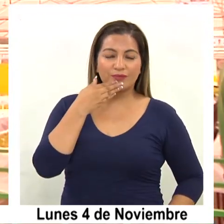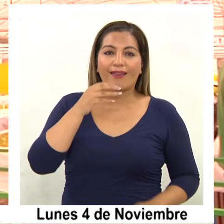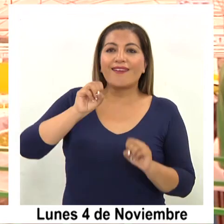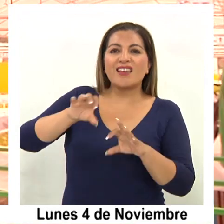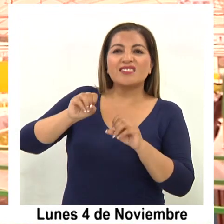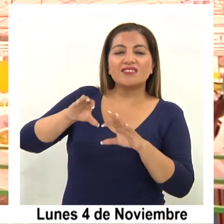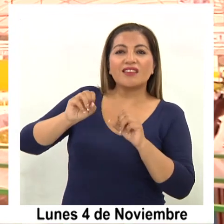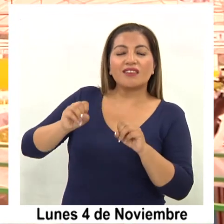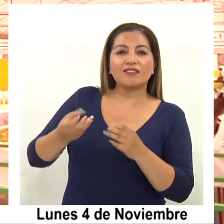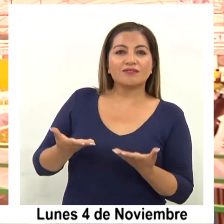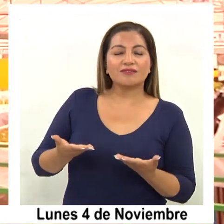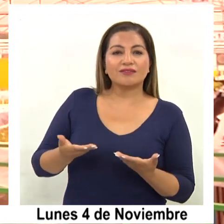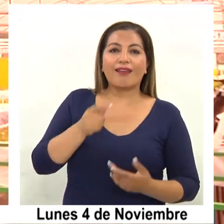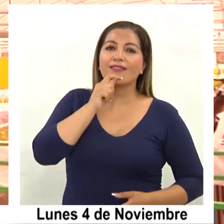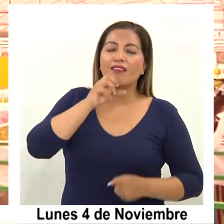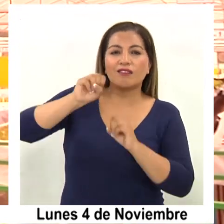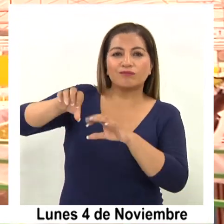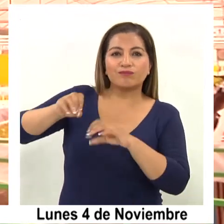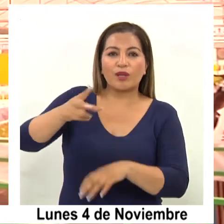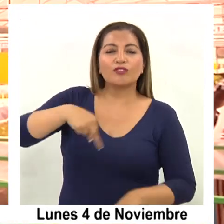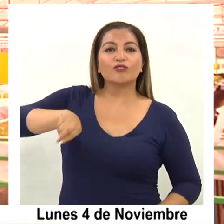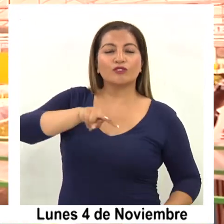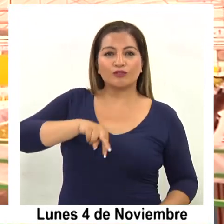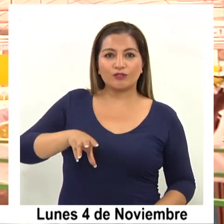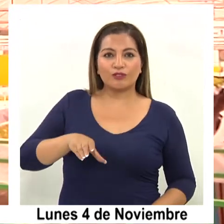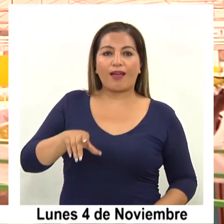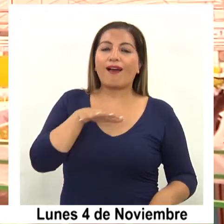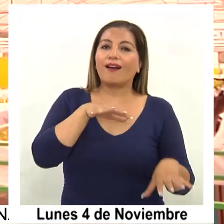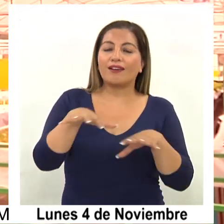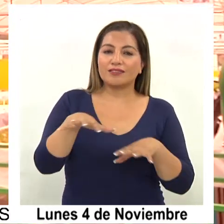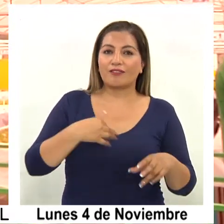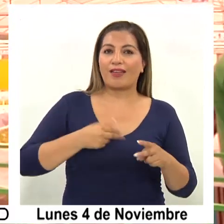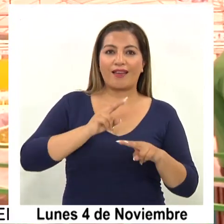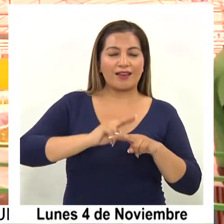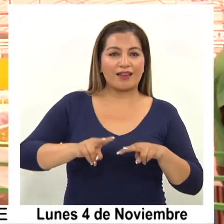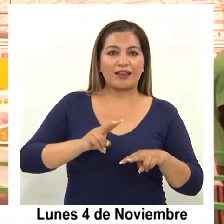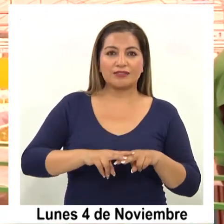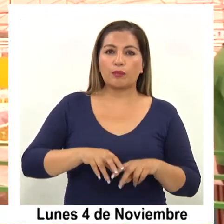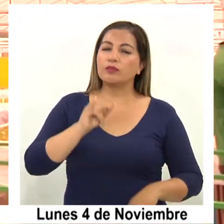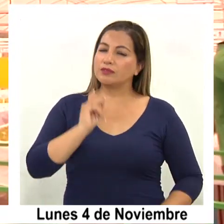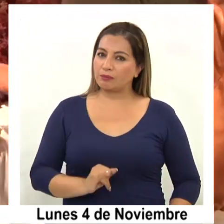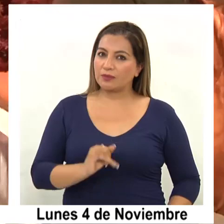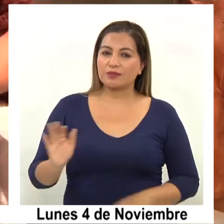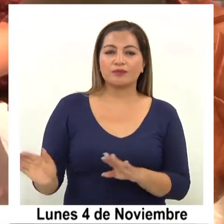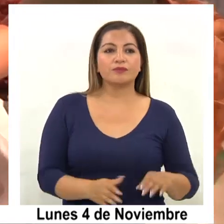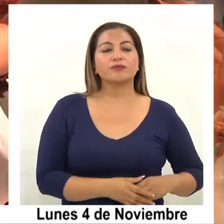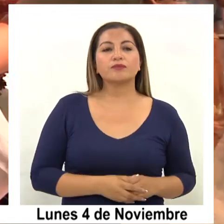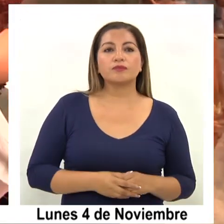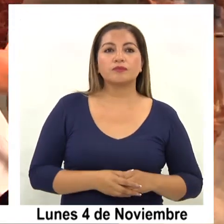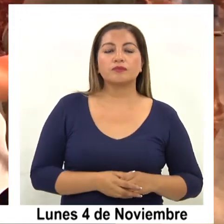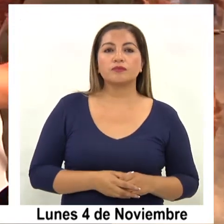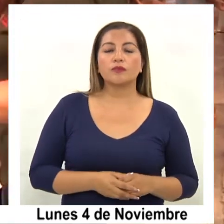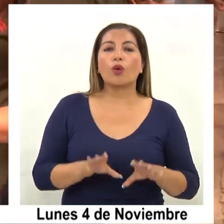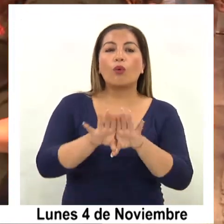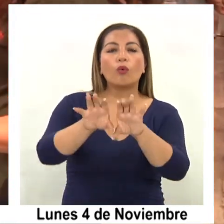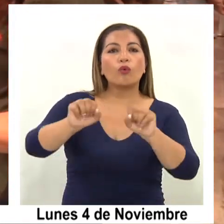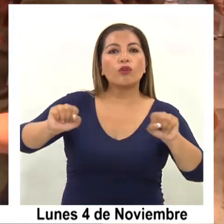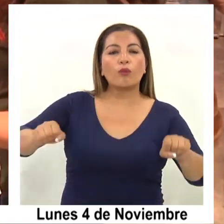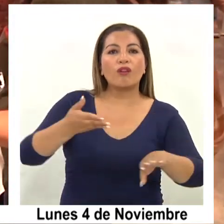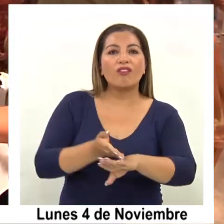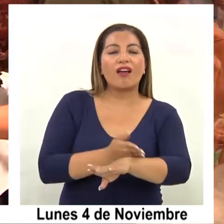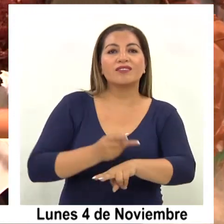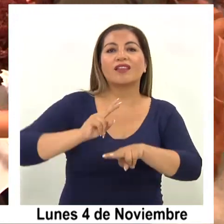enseñarles con capacitaciones. Así que nosotros esta actividad la estamos haciendo periódicamente. A través de un convenio